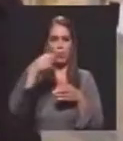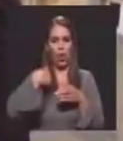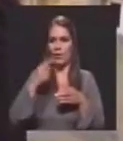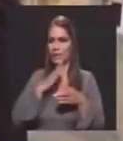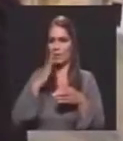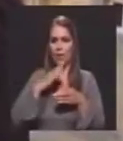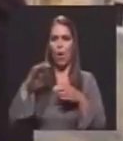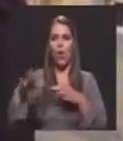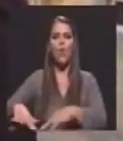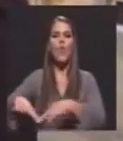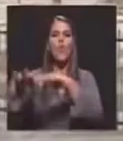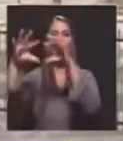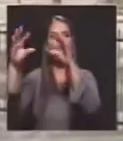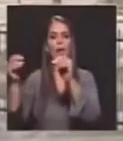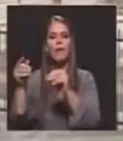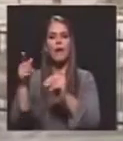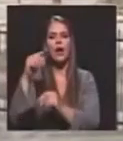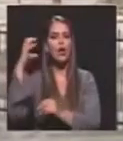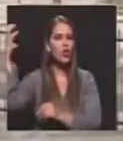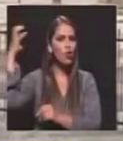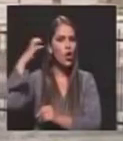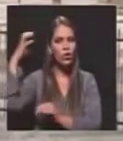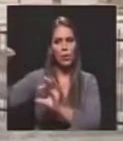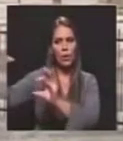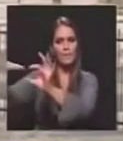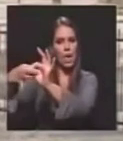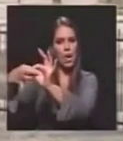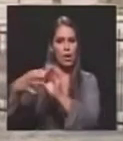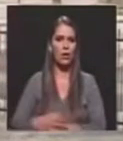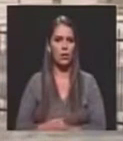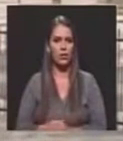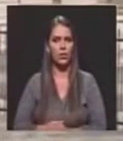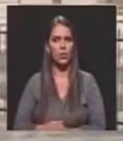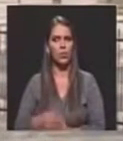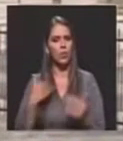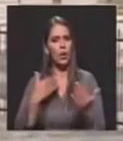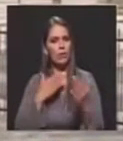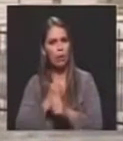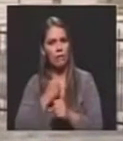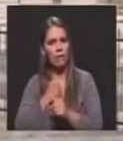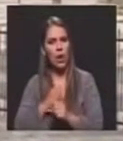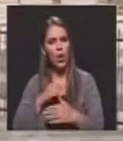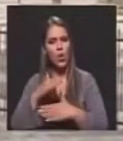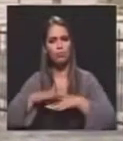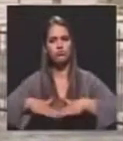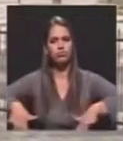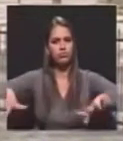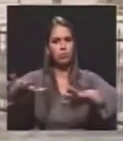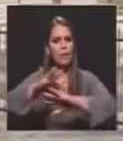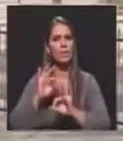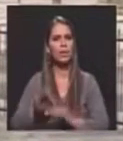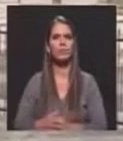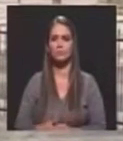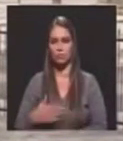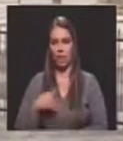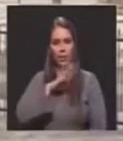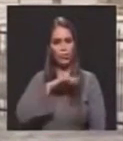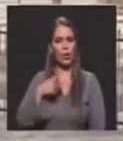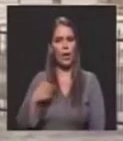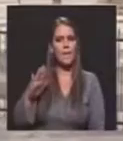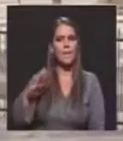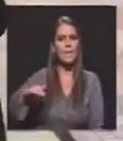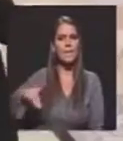El Urabá antioqueño, que colinda con Córdoba, tiene la posibilidad de generar un gran plan de tratamiento de erosión costera, y hasta el